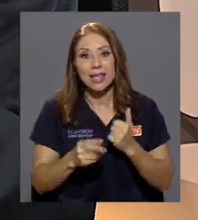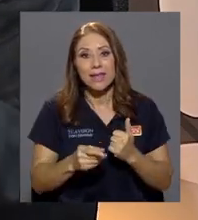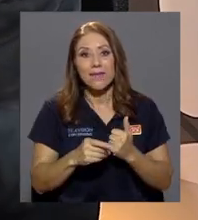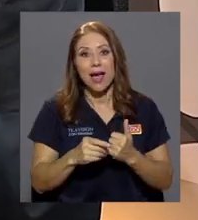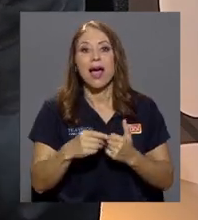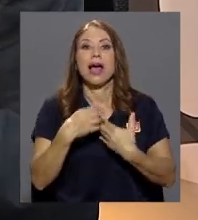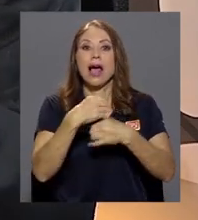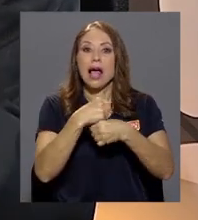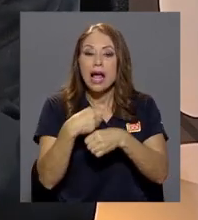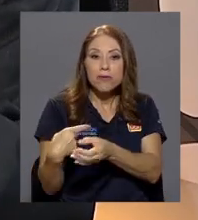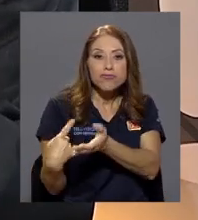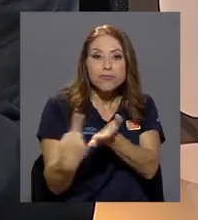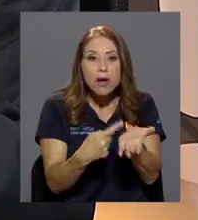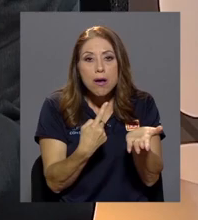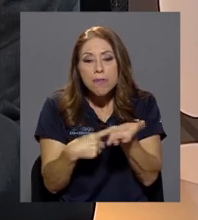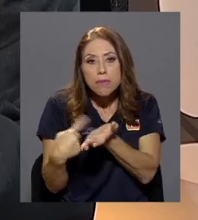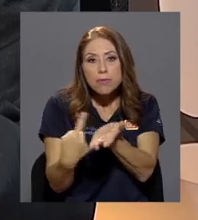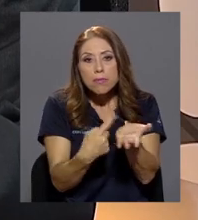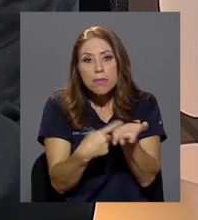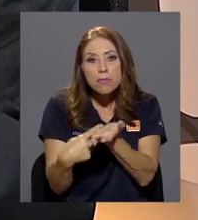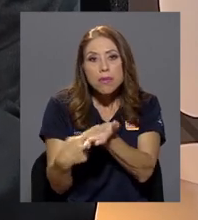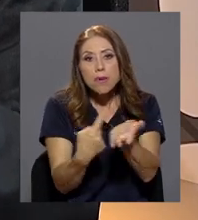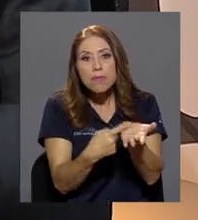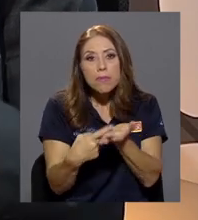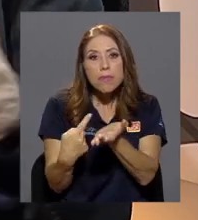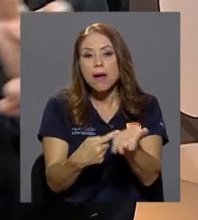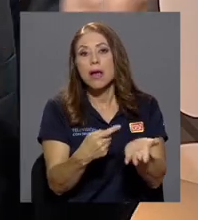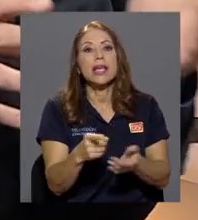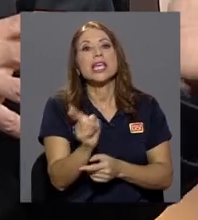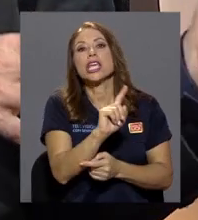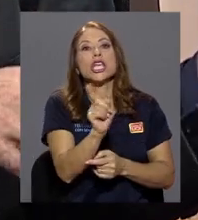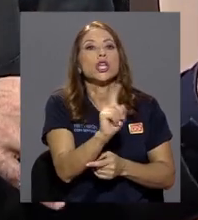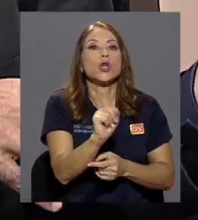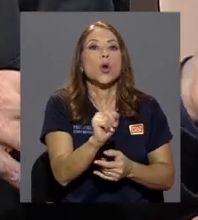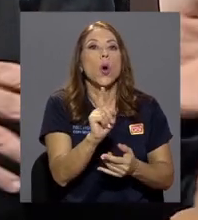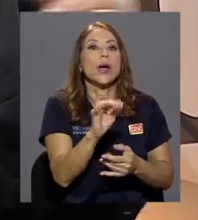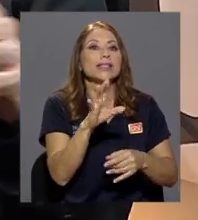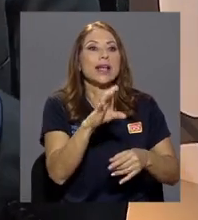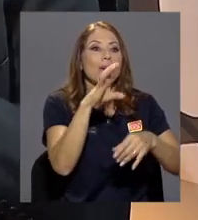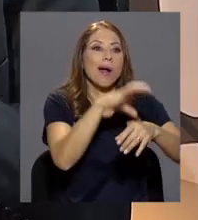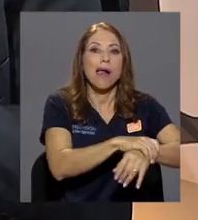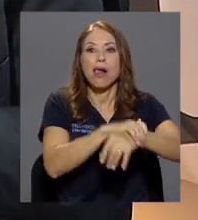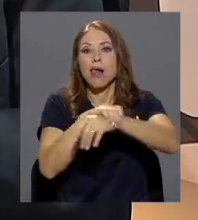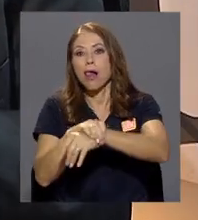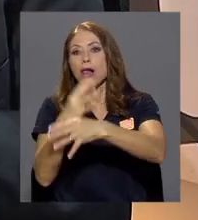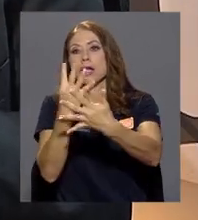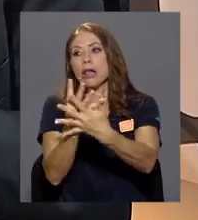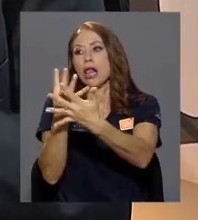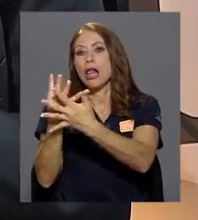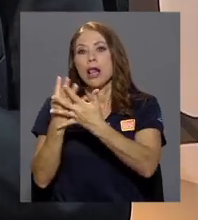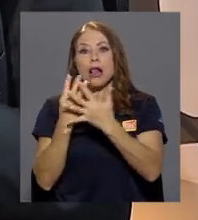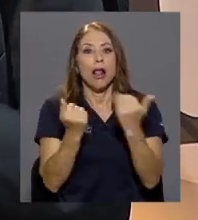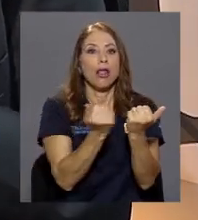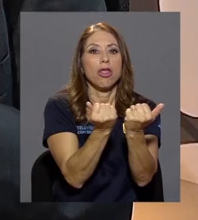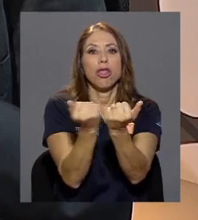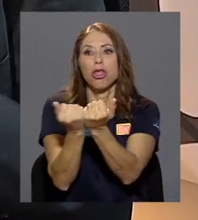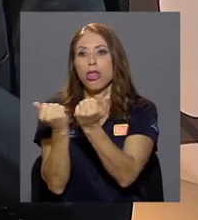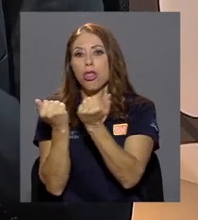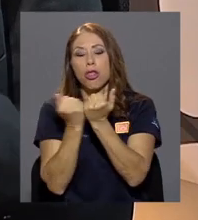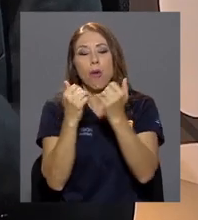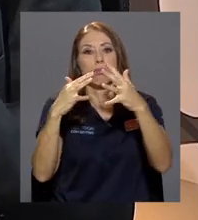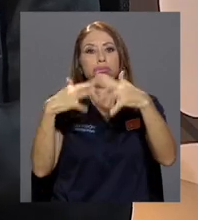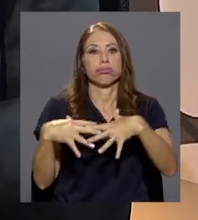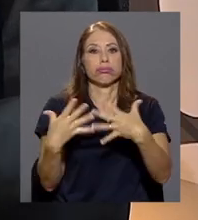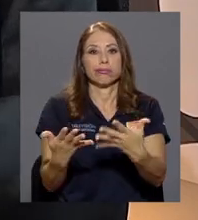produzcan el necesario debate para todo ello y no estén colapsando algunos sistemas penales que no están preparados para dar